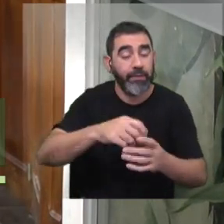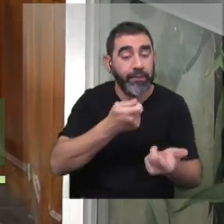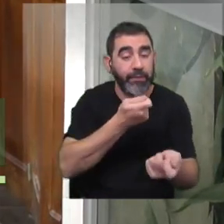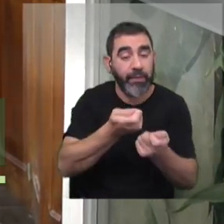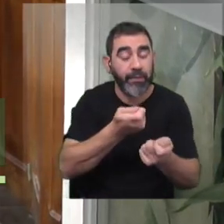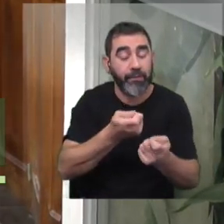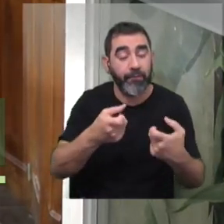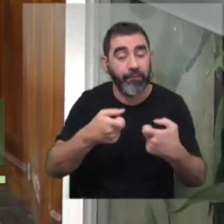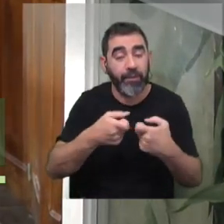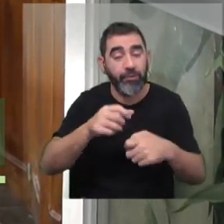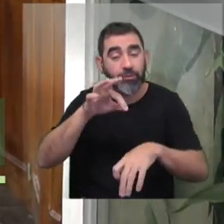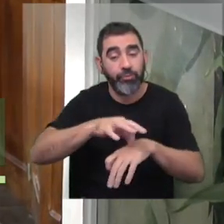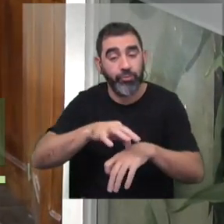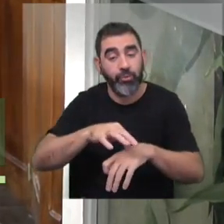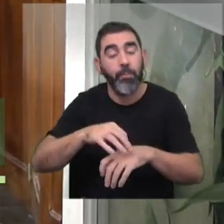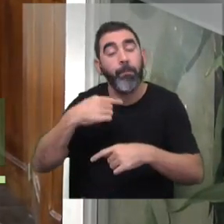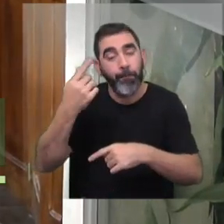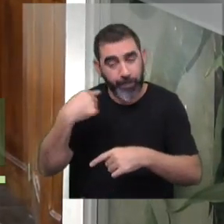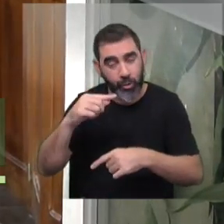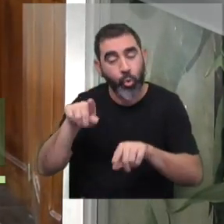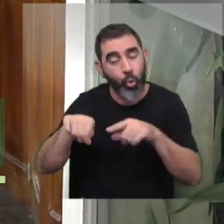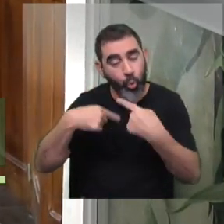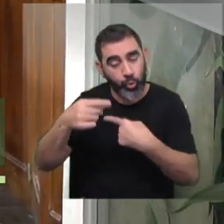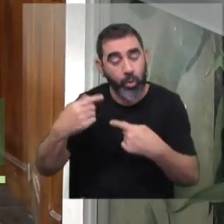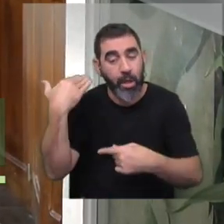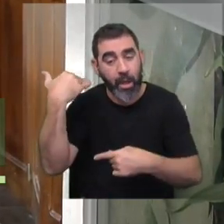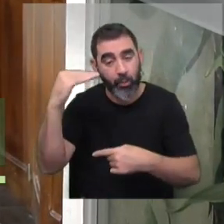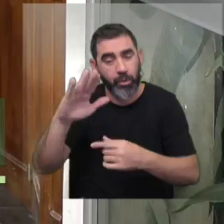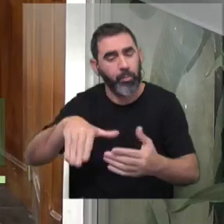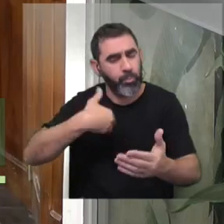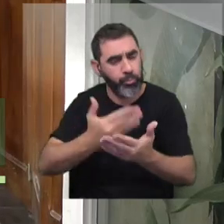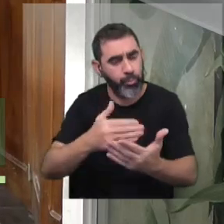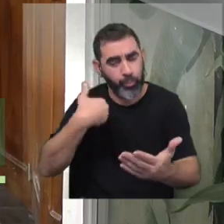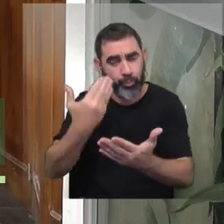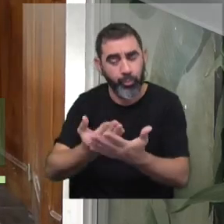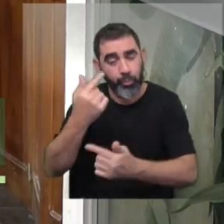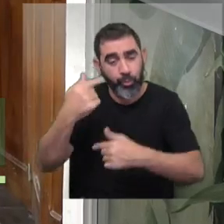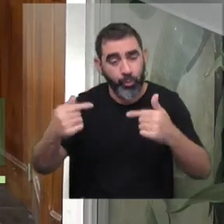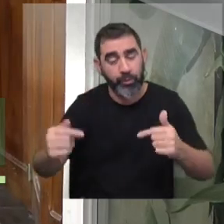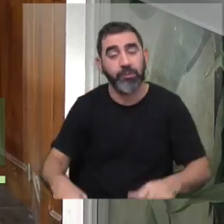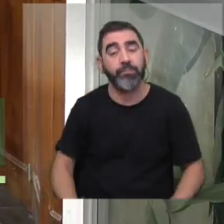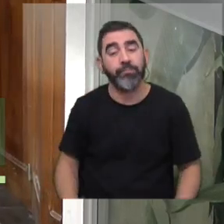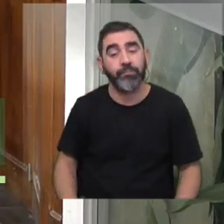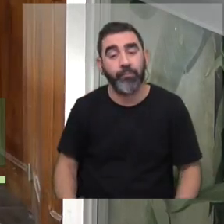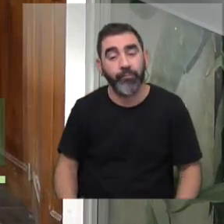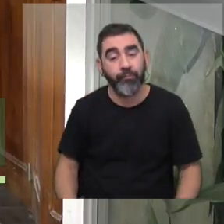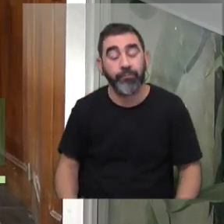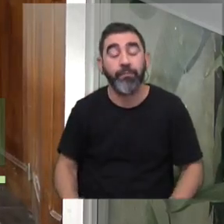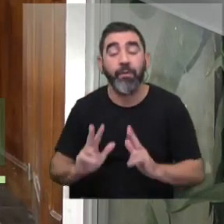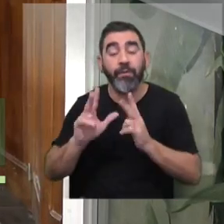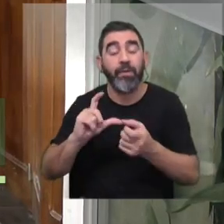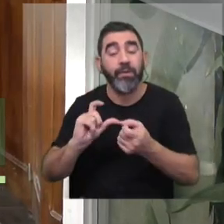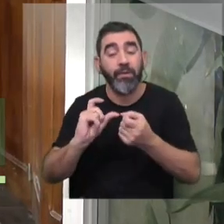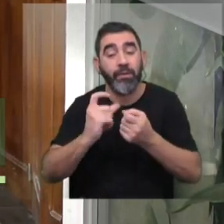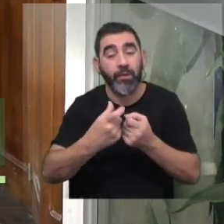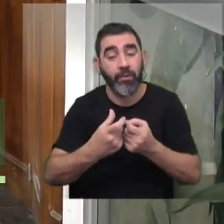la mutualista sin el retiro de las autoridades eh varias propuestas en la asamblea se están analizando Pero según Fuentes sindicales que hemos